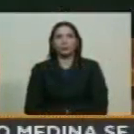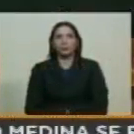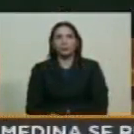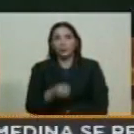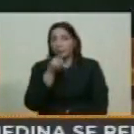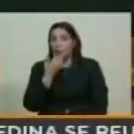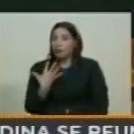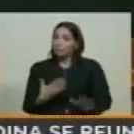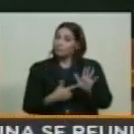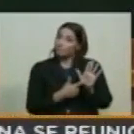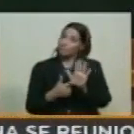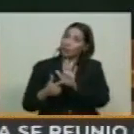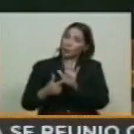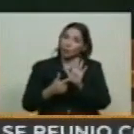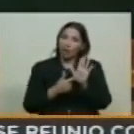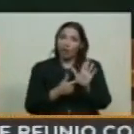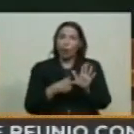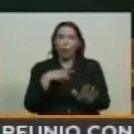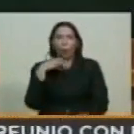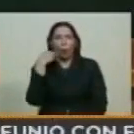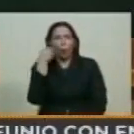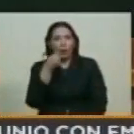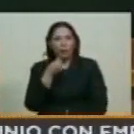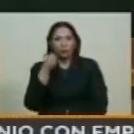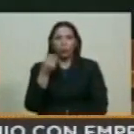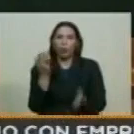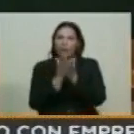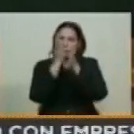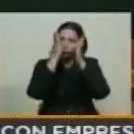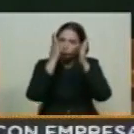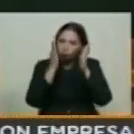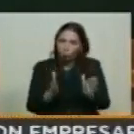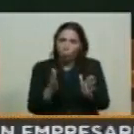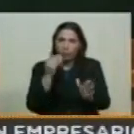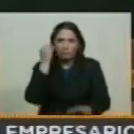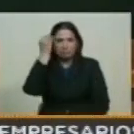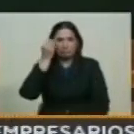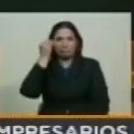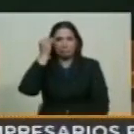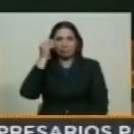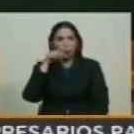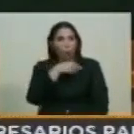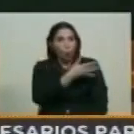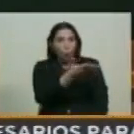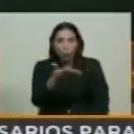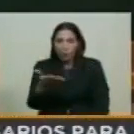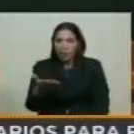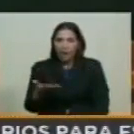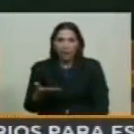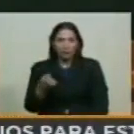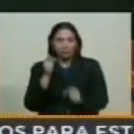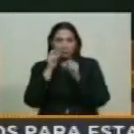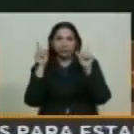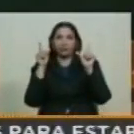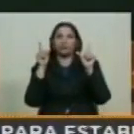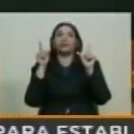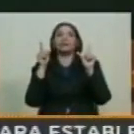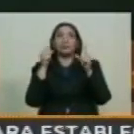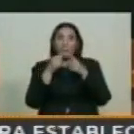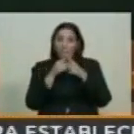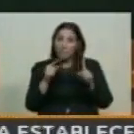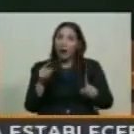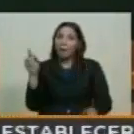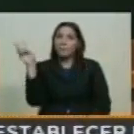han demostrado ser una juventud que estudia, pero son ya talento promisorio para Venezuela, con